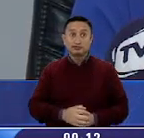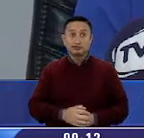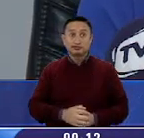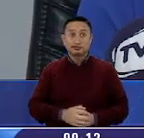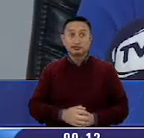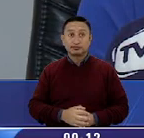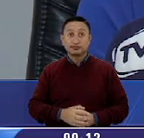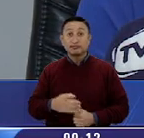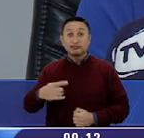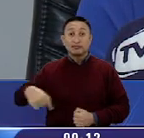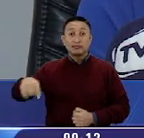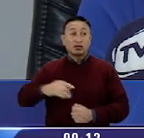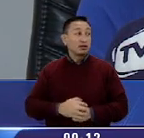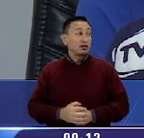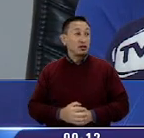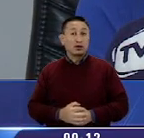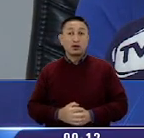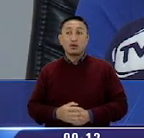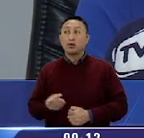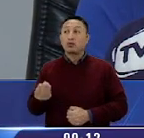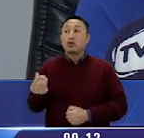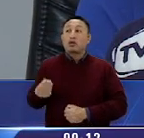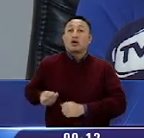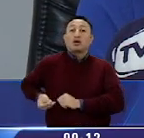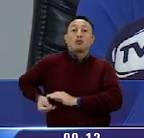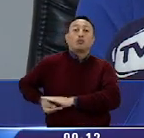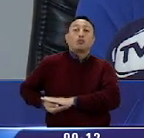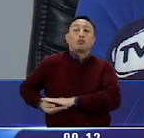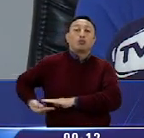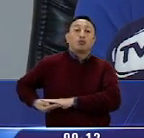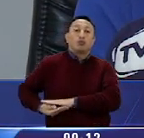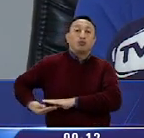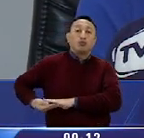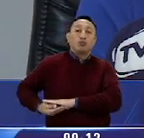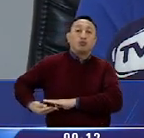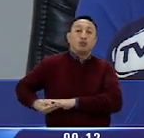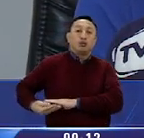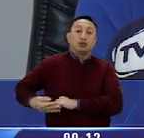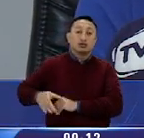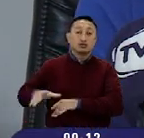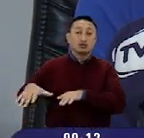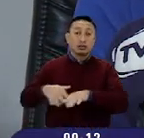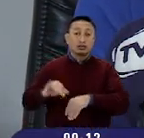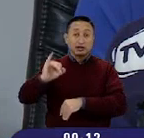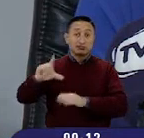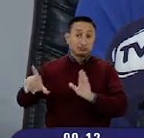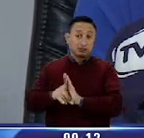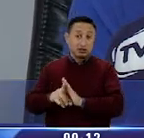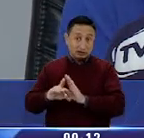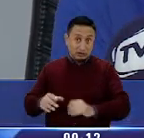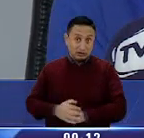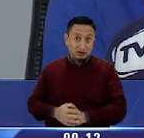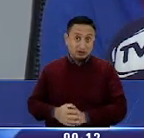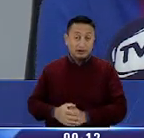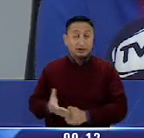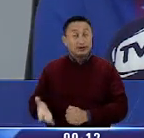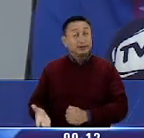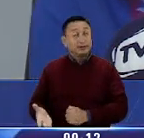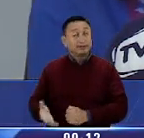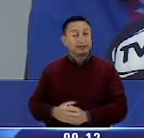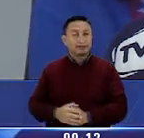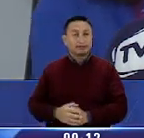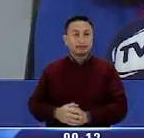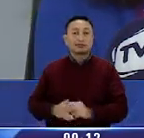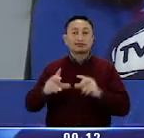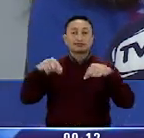se inclinaron por A o B circunstancias a actividades delictivas, la parte